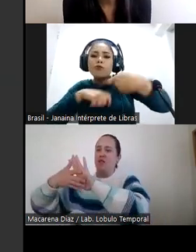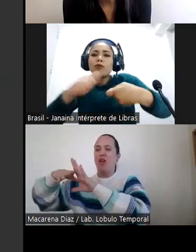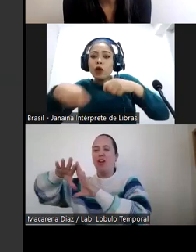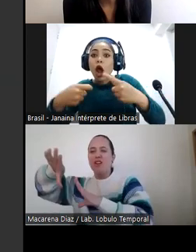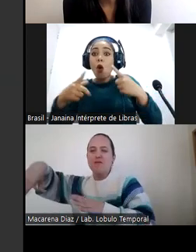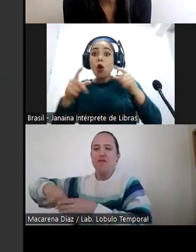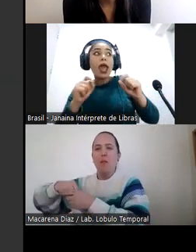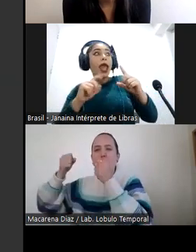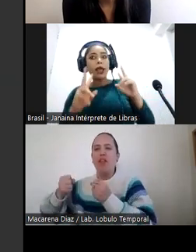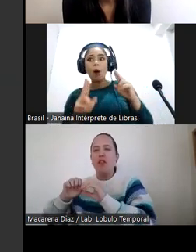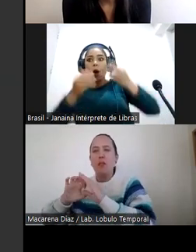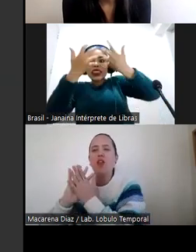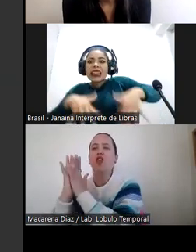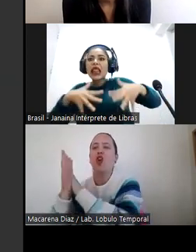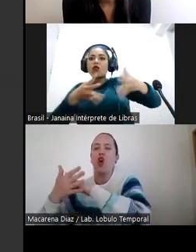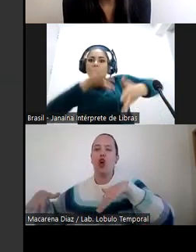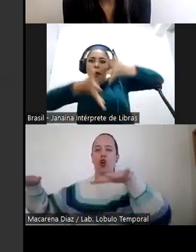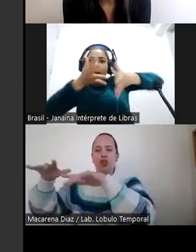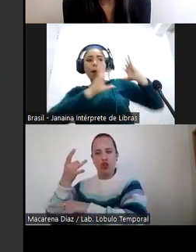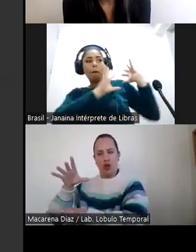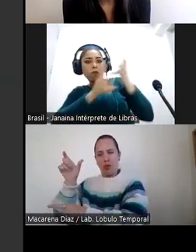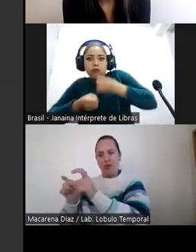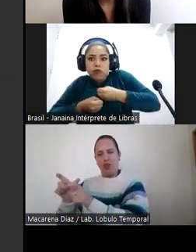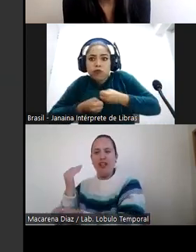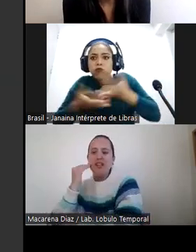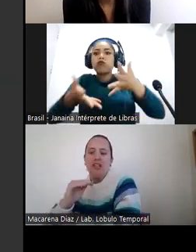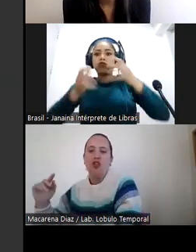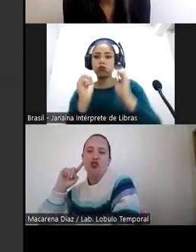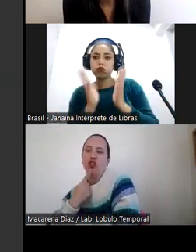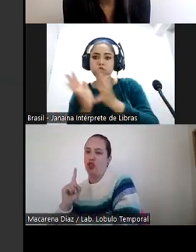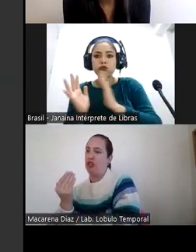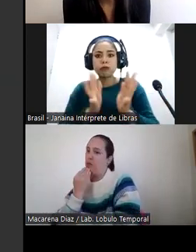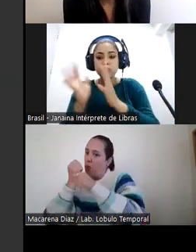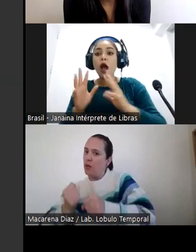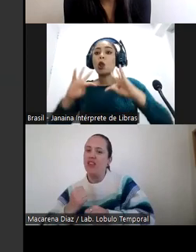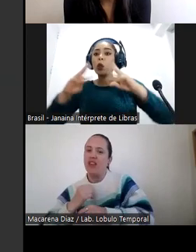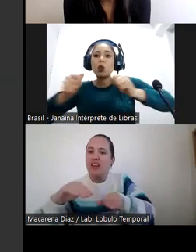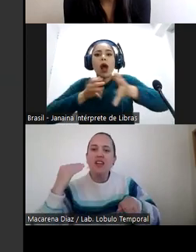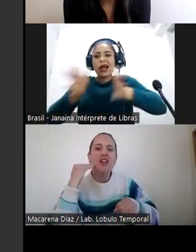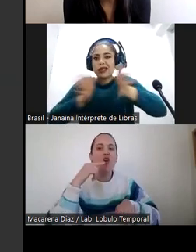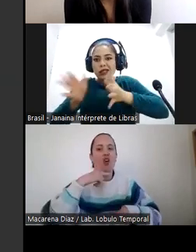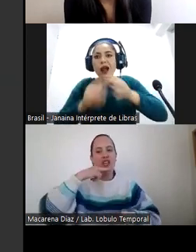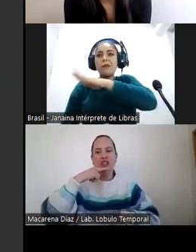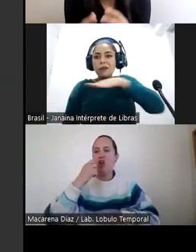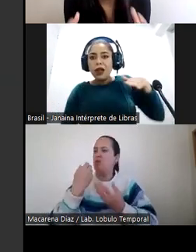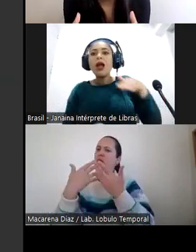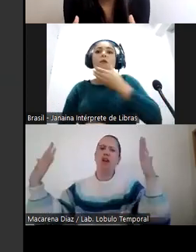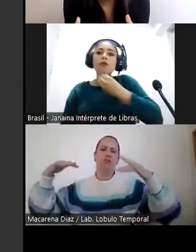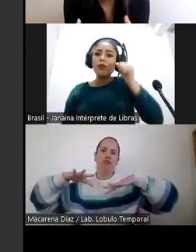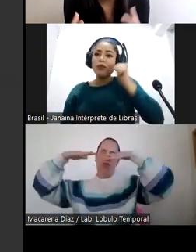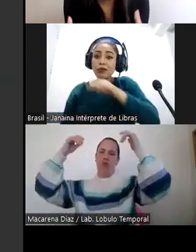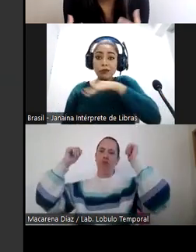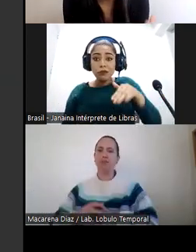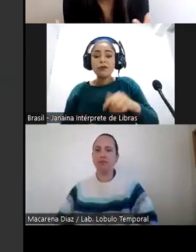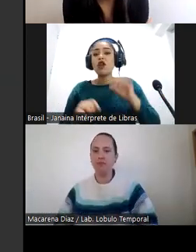en donde está enfocado a la lengua de señas y a toda la accesibilidad que se da para los niños y las niñas. Pero no solo a las